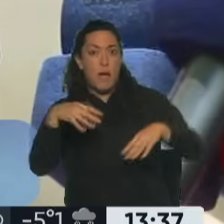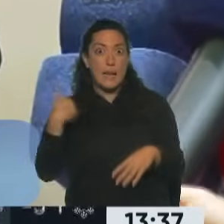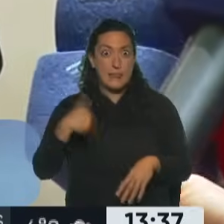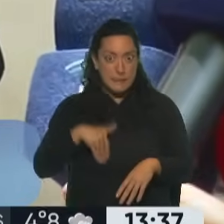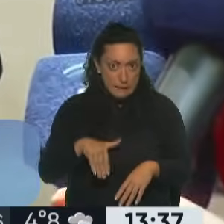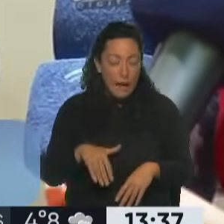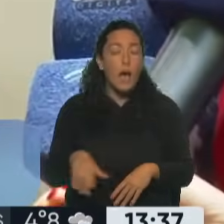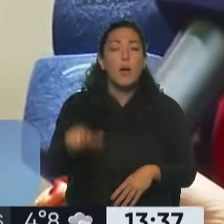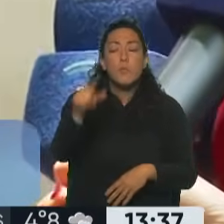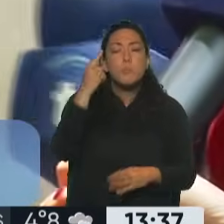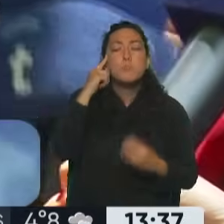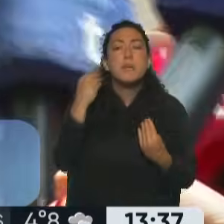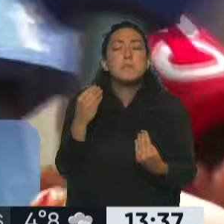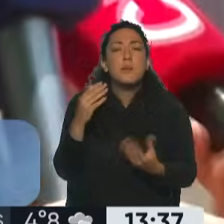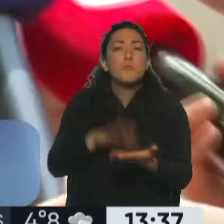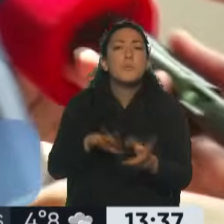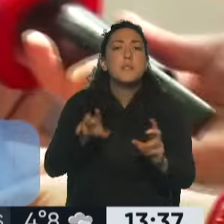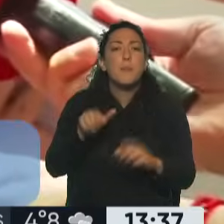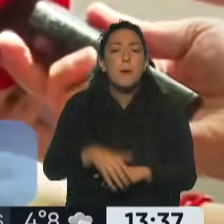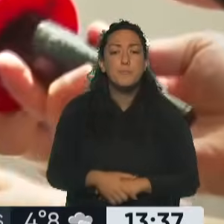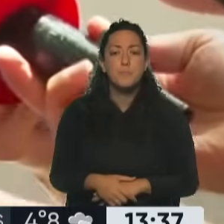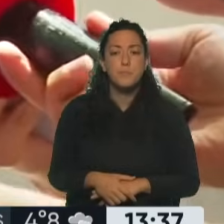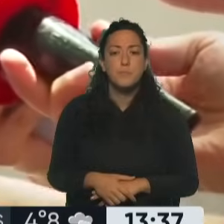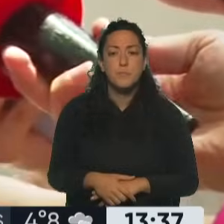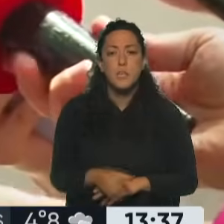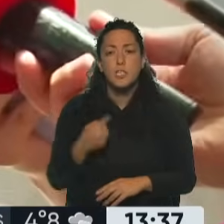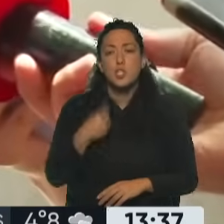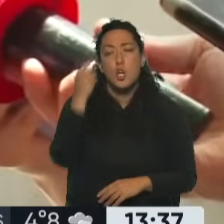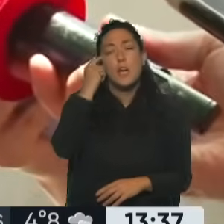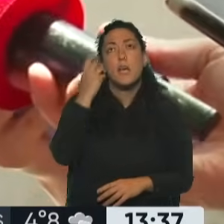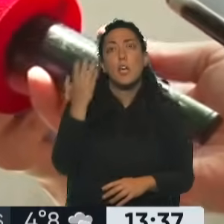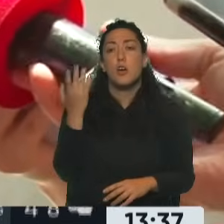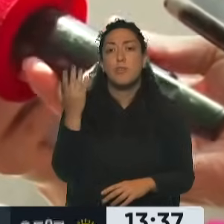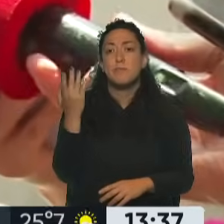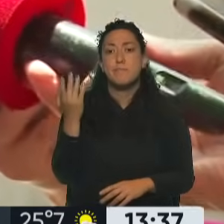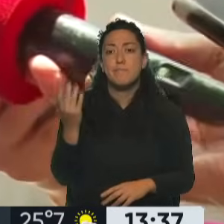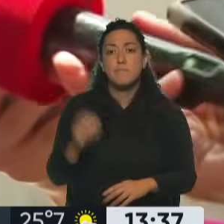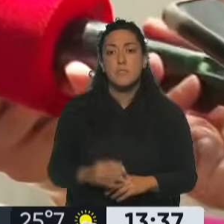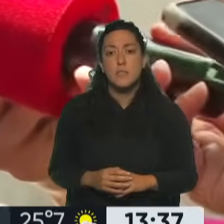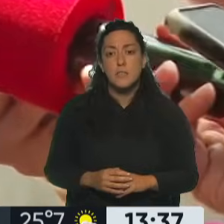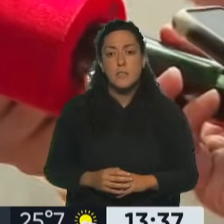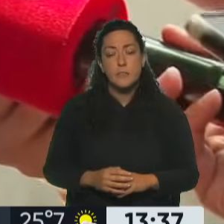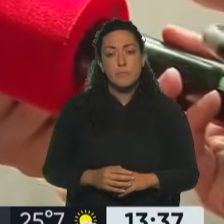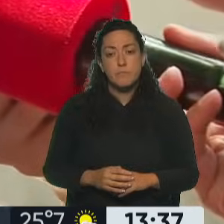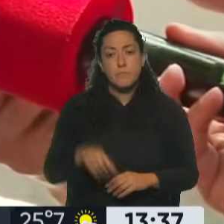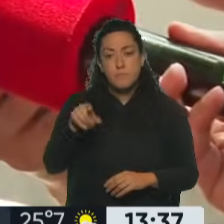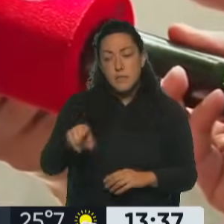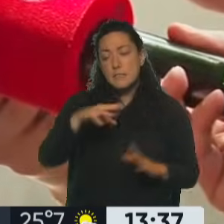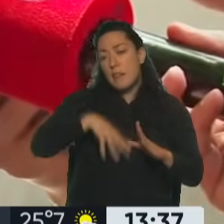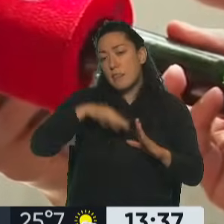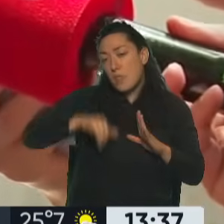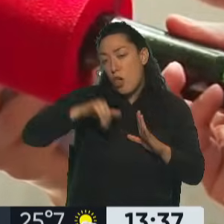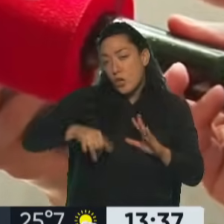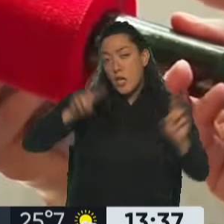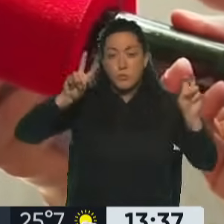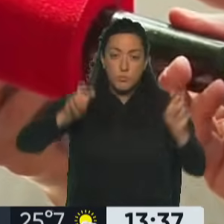¿Cómo hacen, qué lectura hacen al respecto? Bueno, creo que tiene que ver con esa teoría de que hay